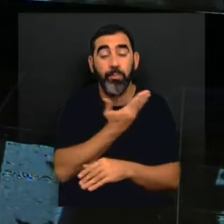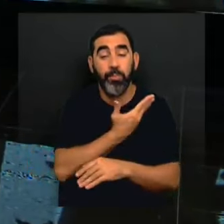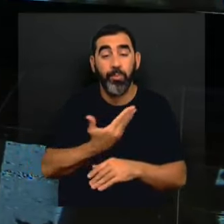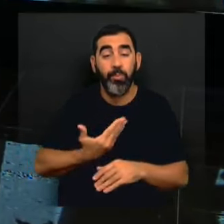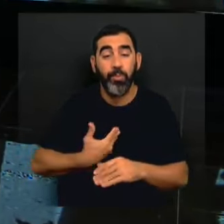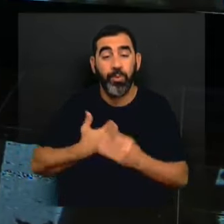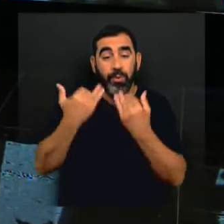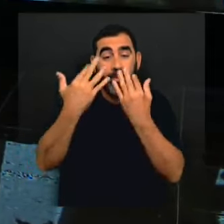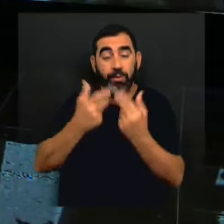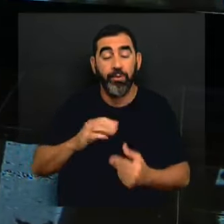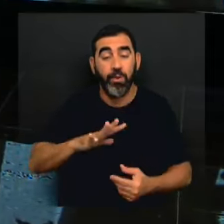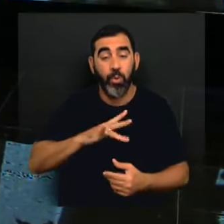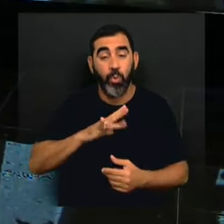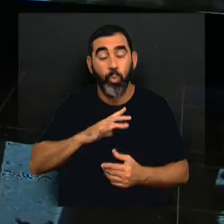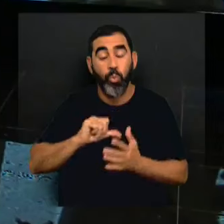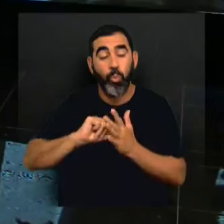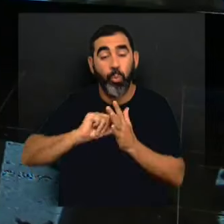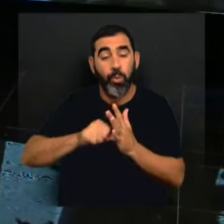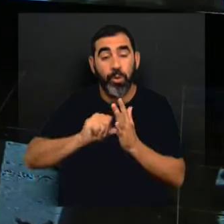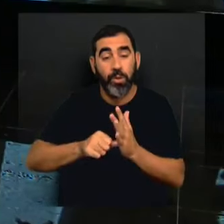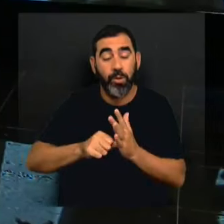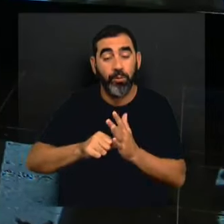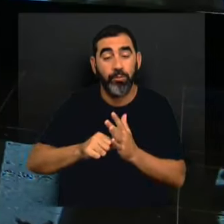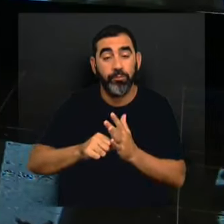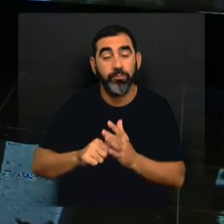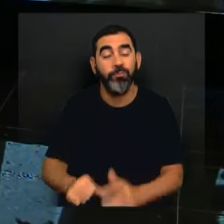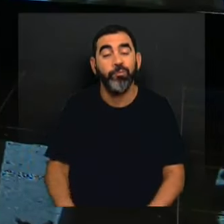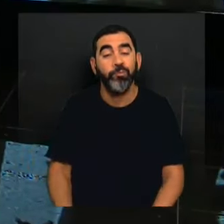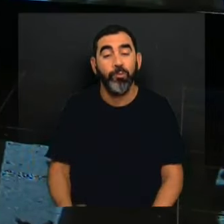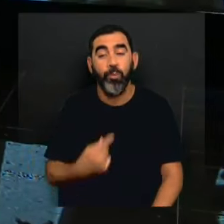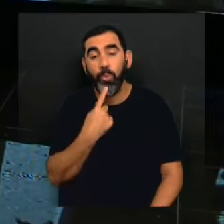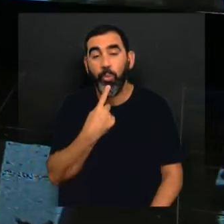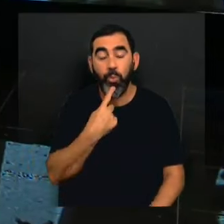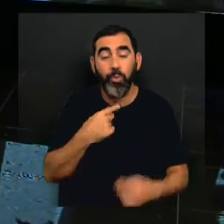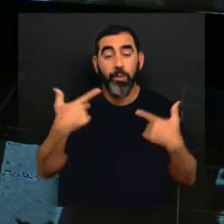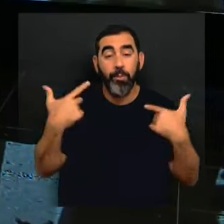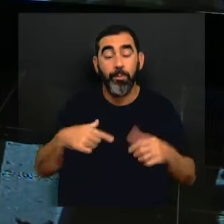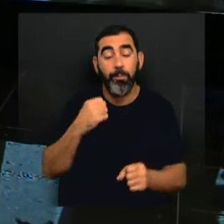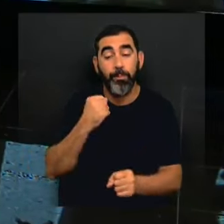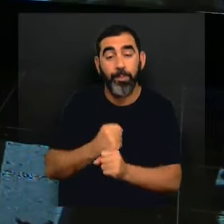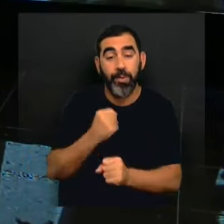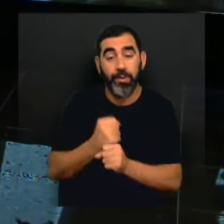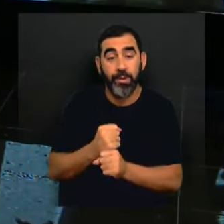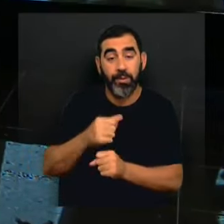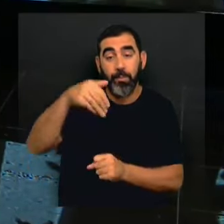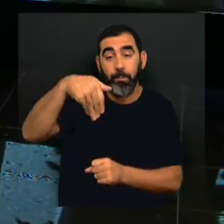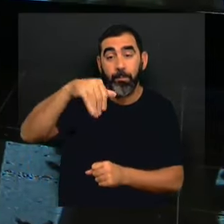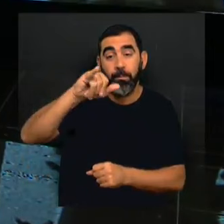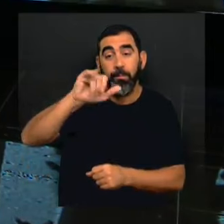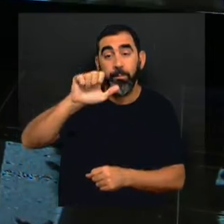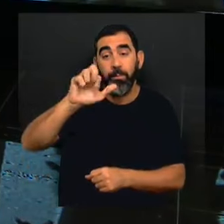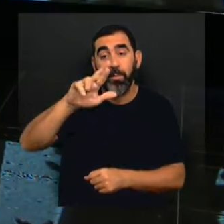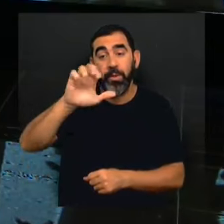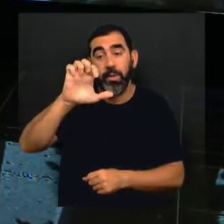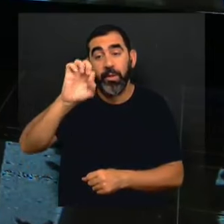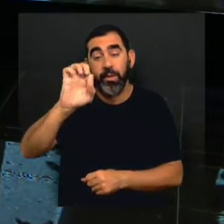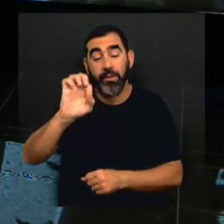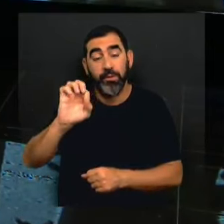organización Nacional de jubilados Y pensionistas Estela ovelar quien cuestionó al ministro de trabajo y seguridad social Pablo